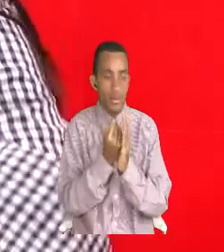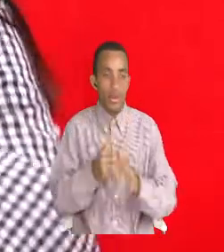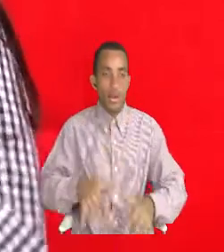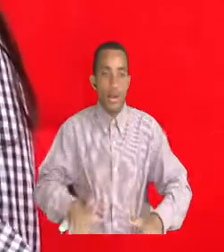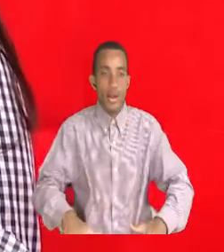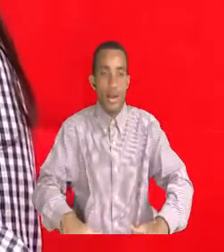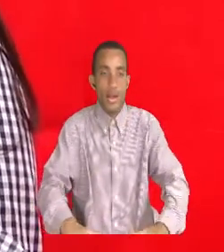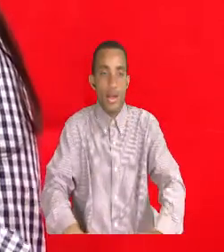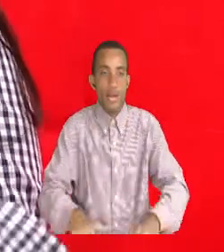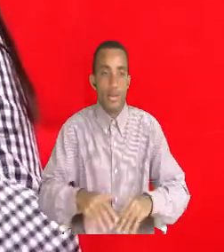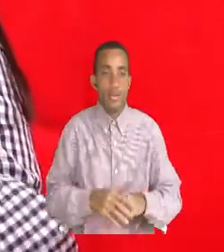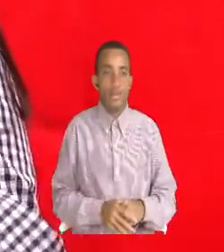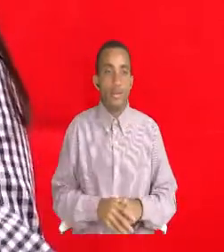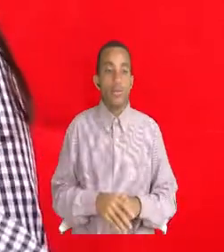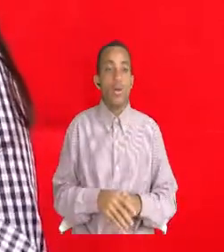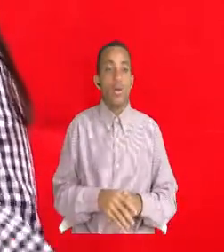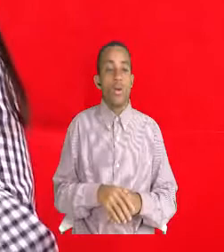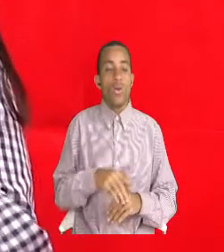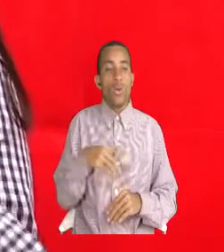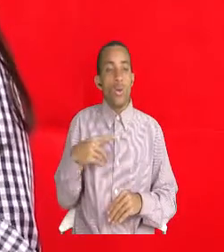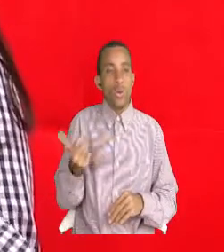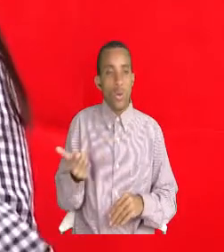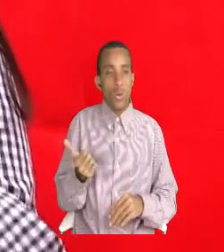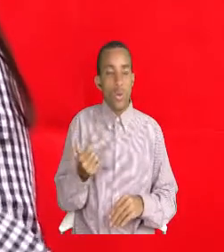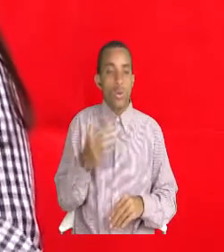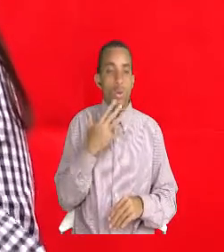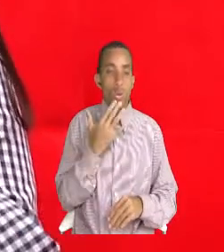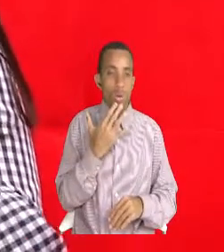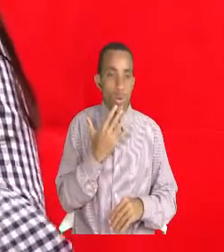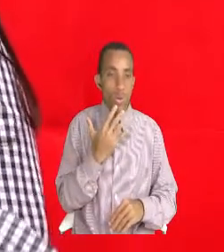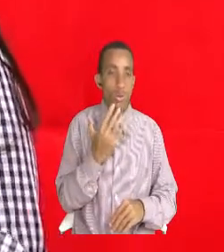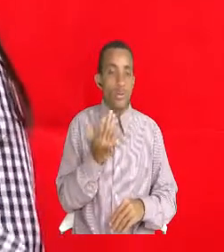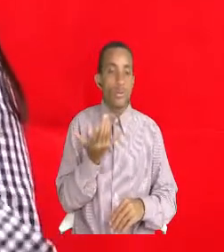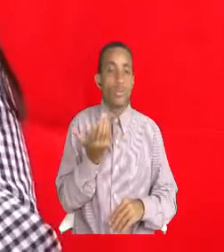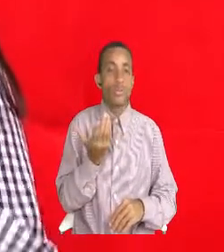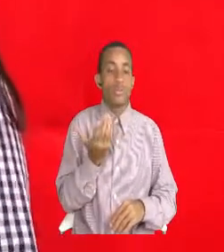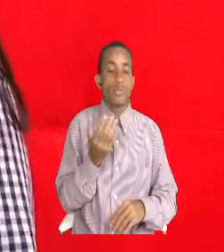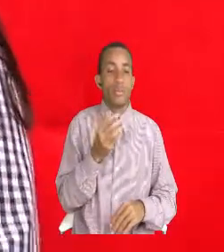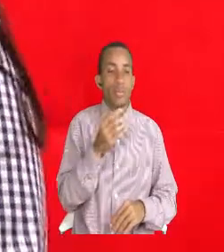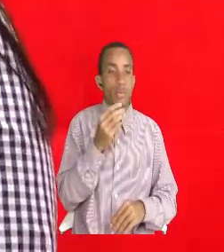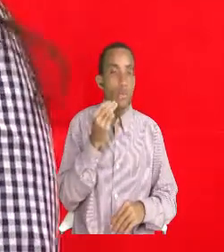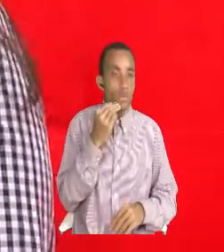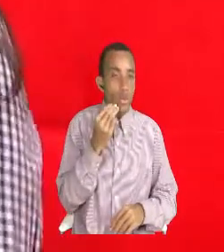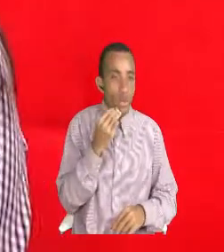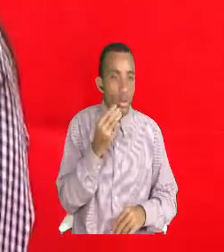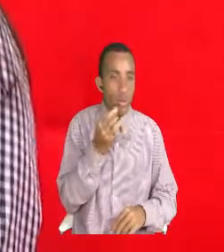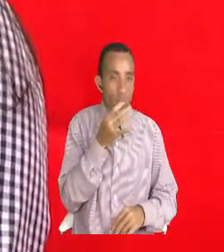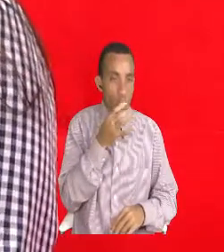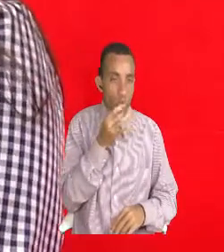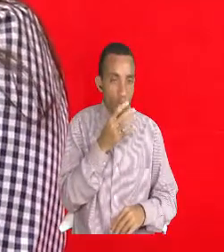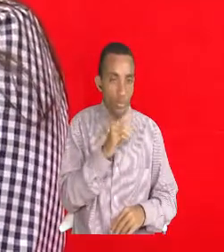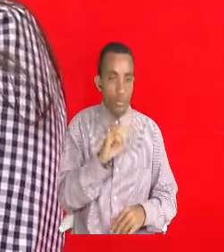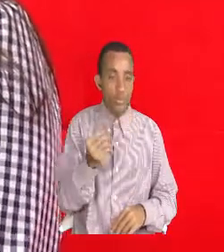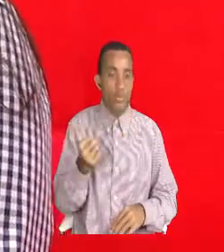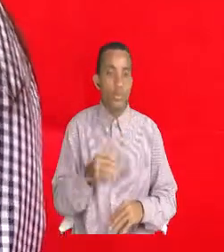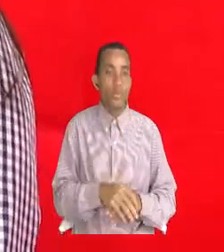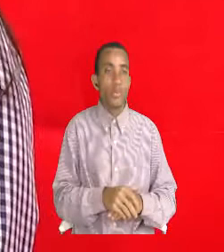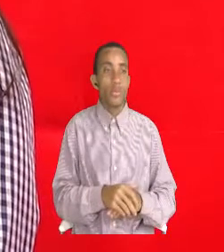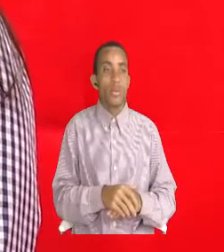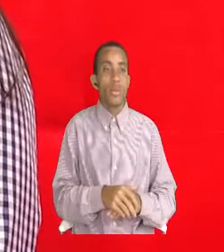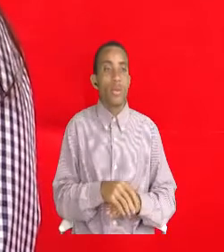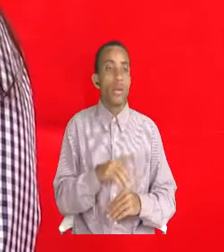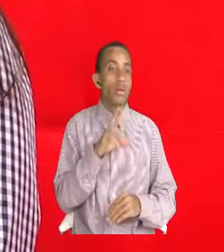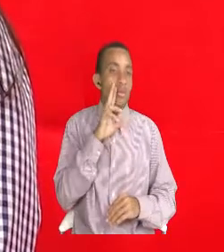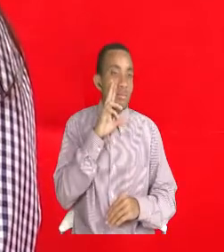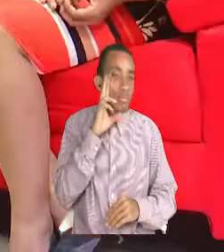que siempre están predominando, que es el fucsia, el morado, el naranja y el amarillo. Yo también he visto que se